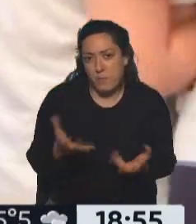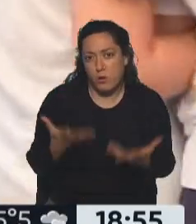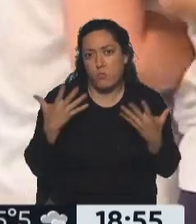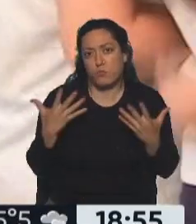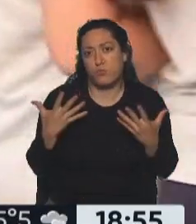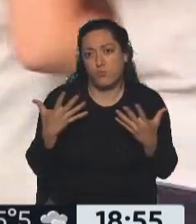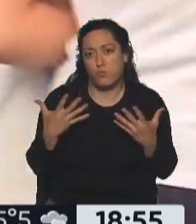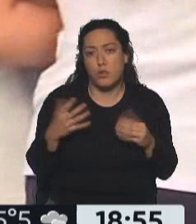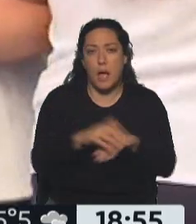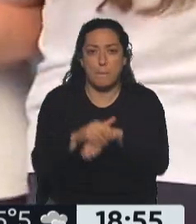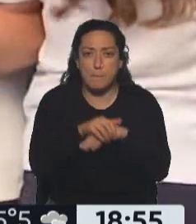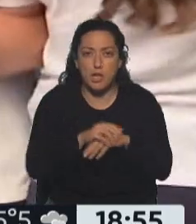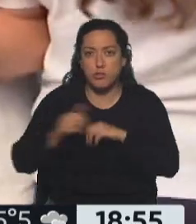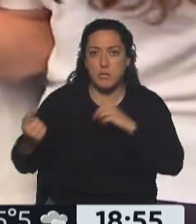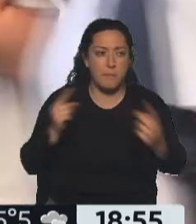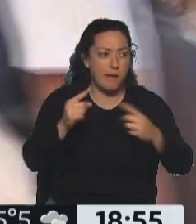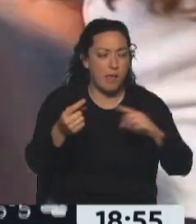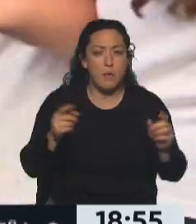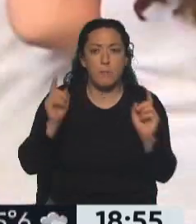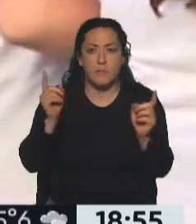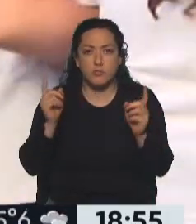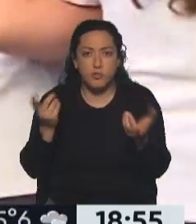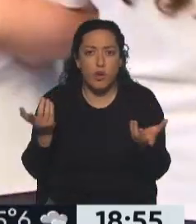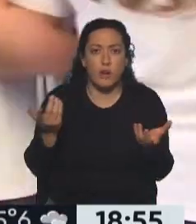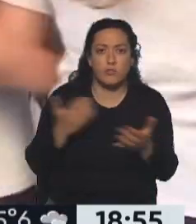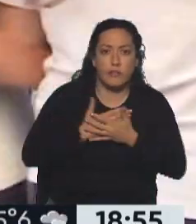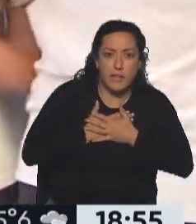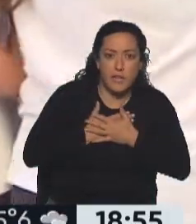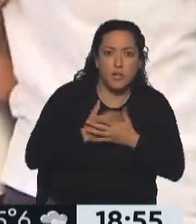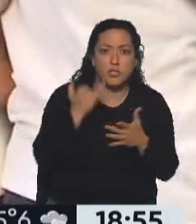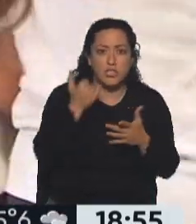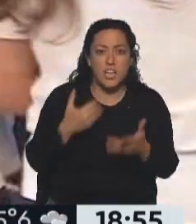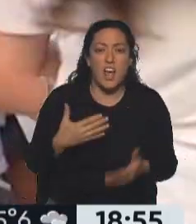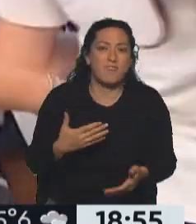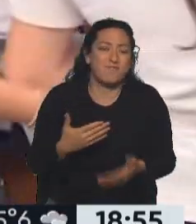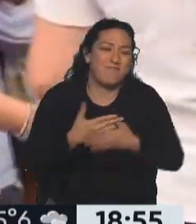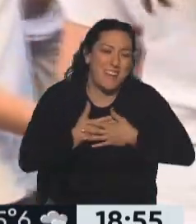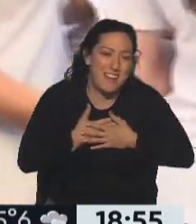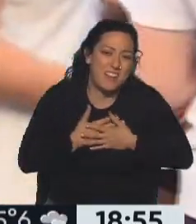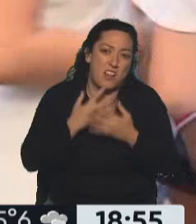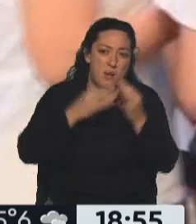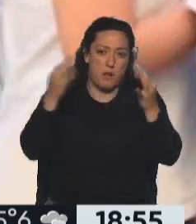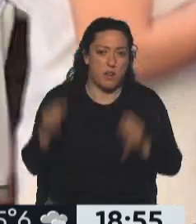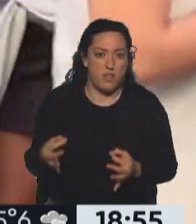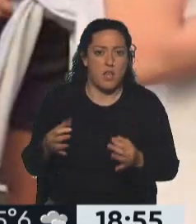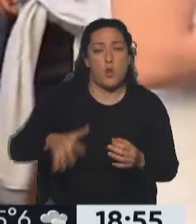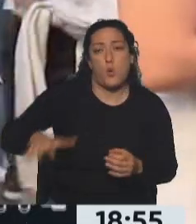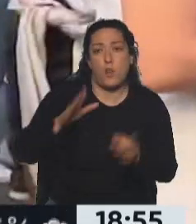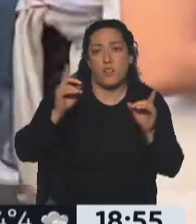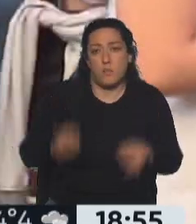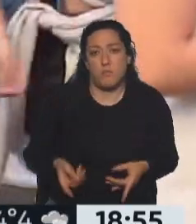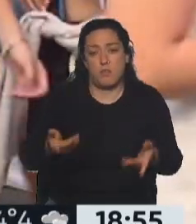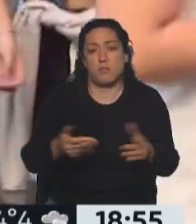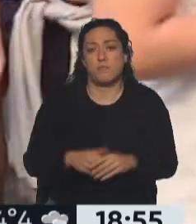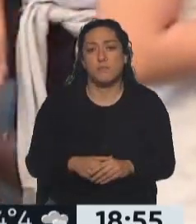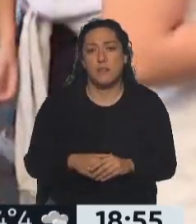me voy a separar de mis amigos y las personas que quiero, los profesores con quien yo ya había tomado mucho cariño, la verdad, y con el lugar también. Y